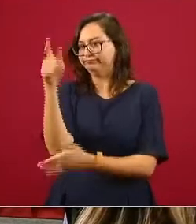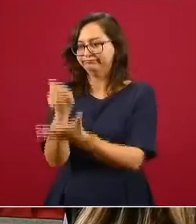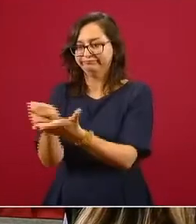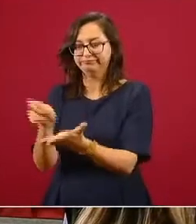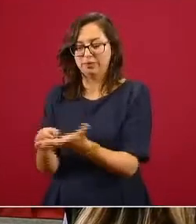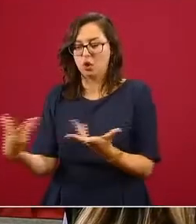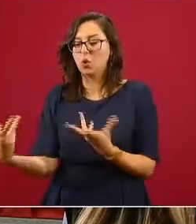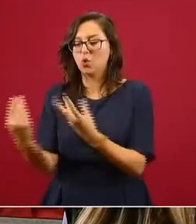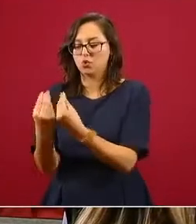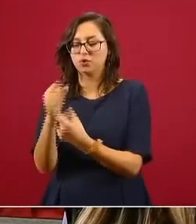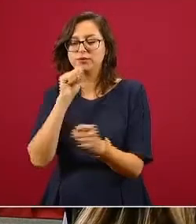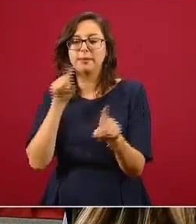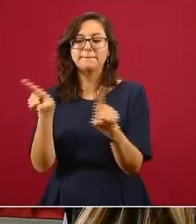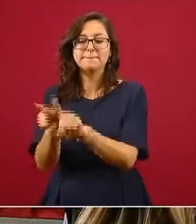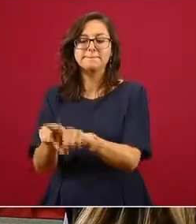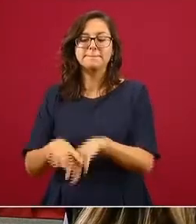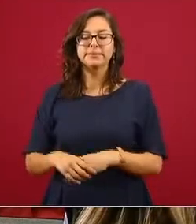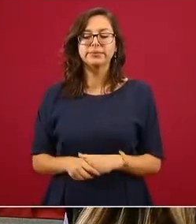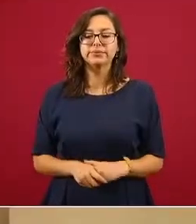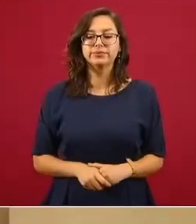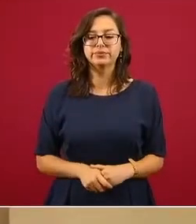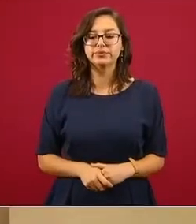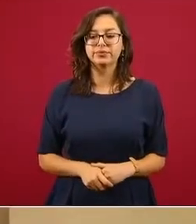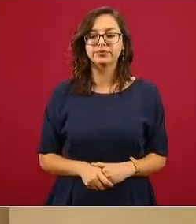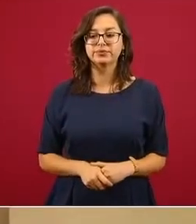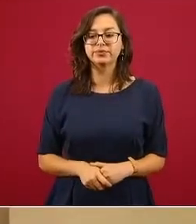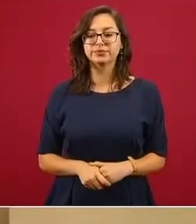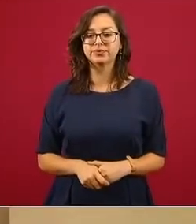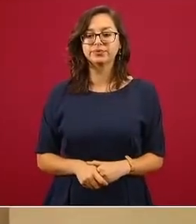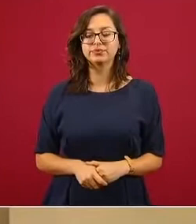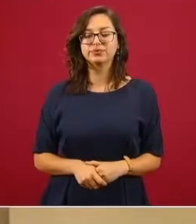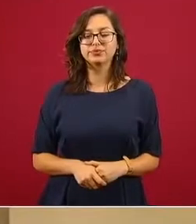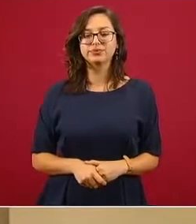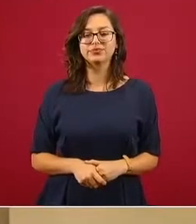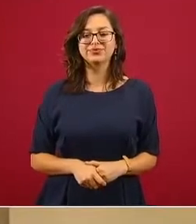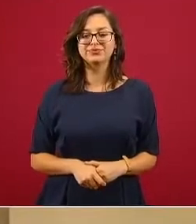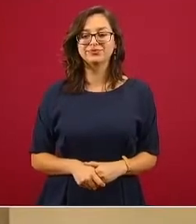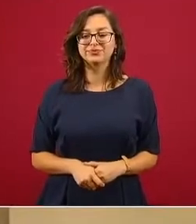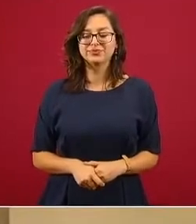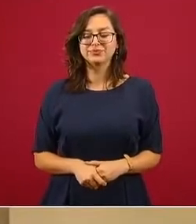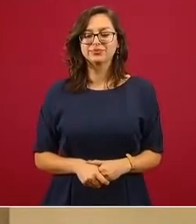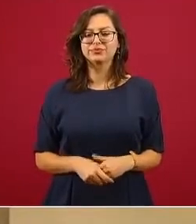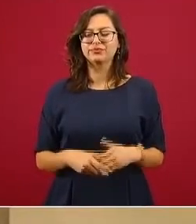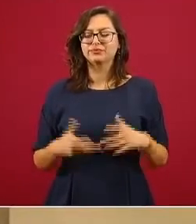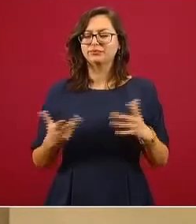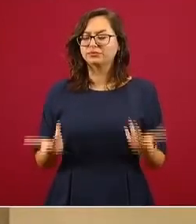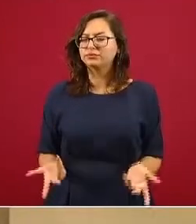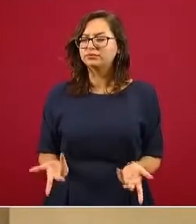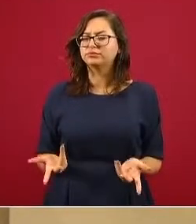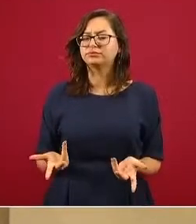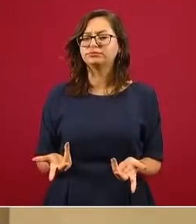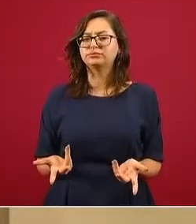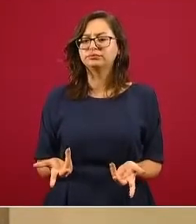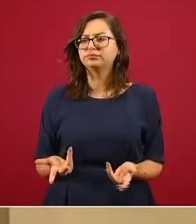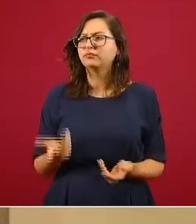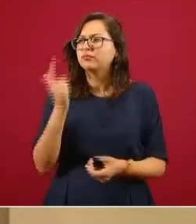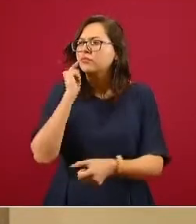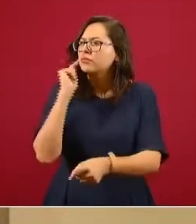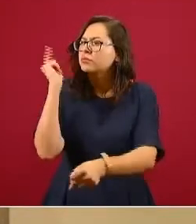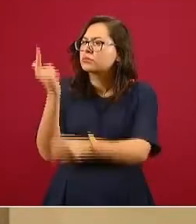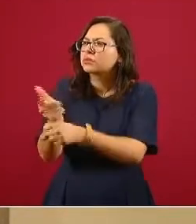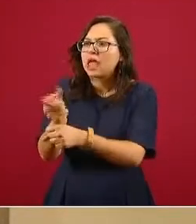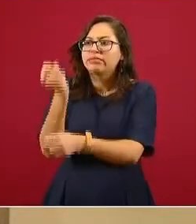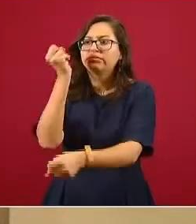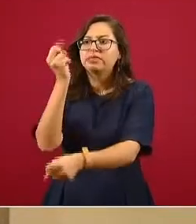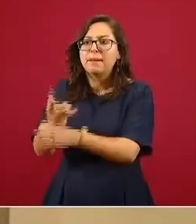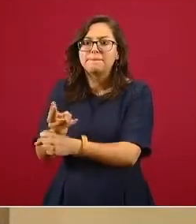misma. El punto es, uno detecta señales tempranas cuando uno está preparado para detectarlas y